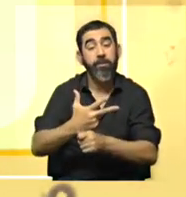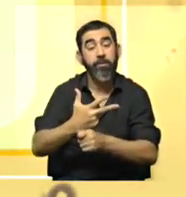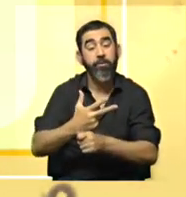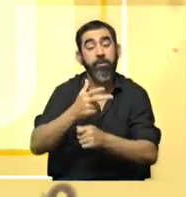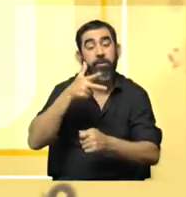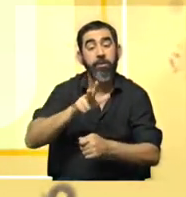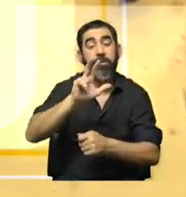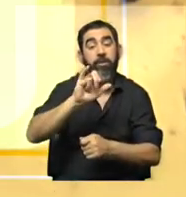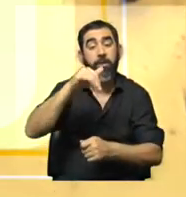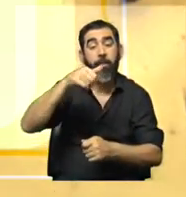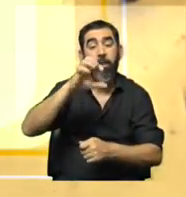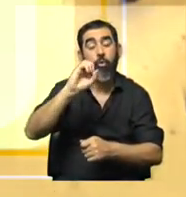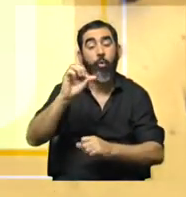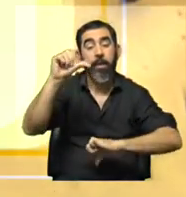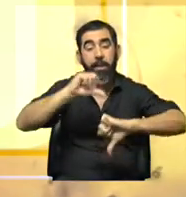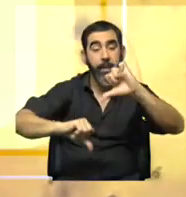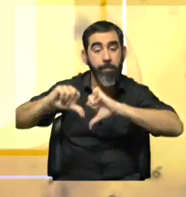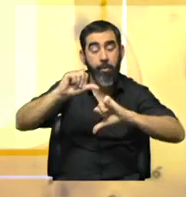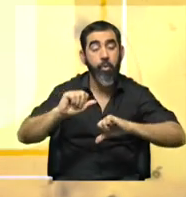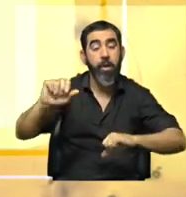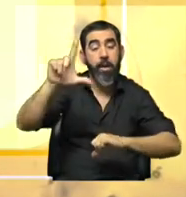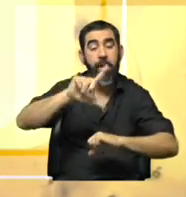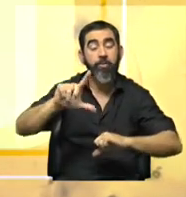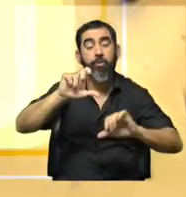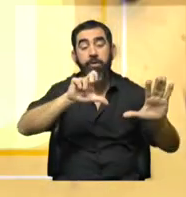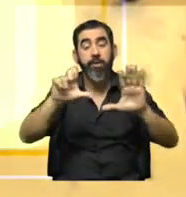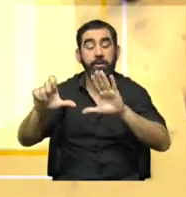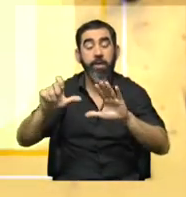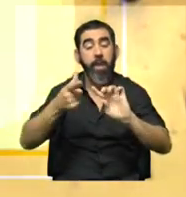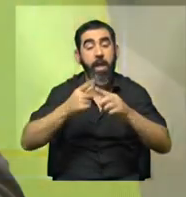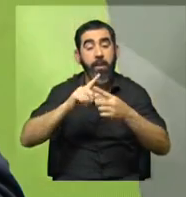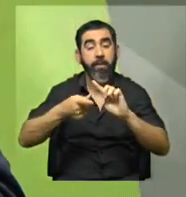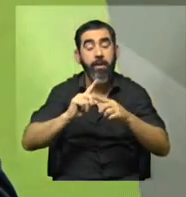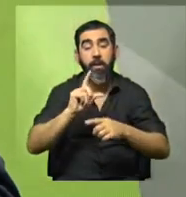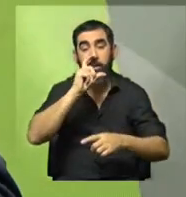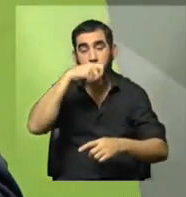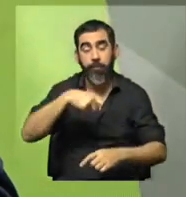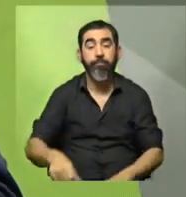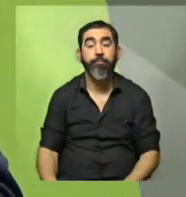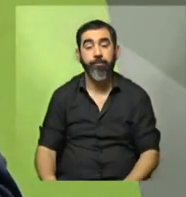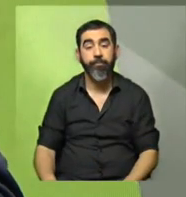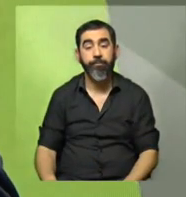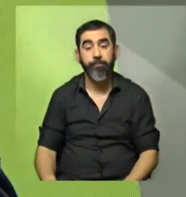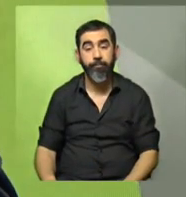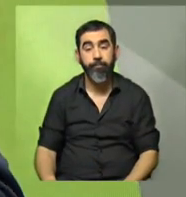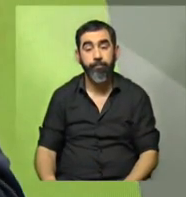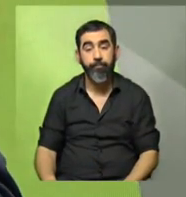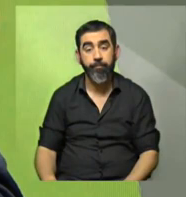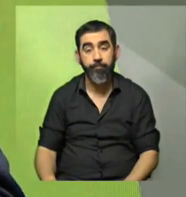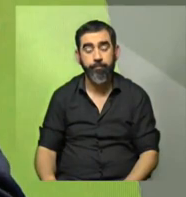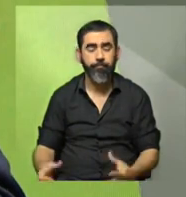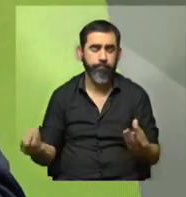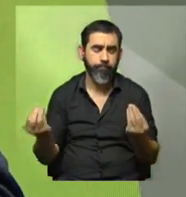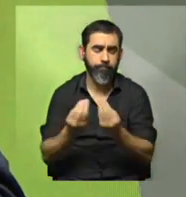grupo Chimento Químico del Liceo número 66 de La Teja de Montevideo. Esto entre una